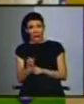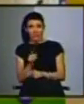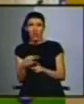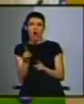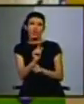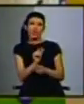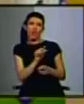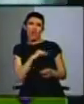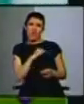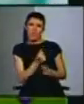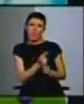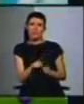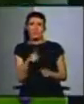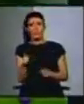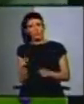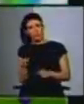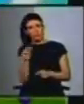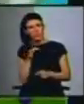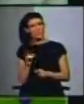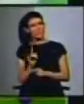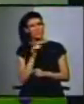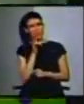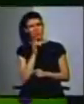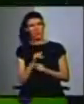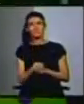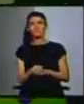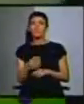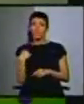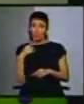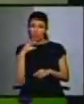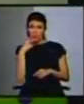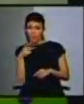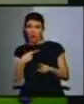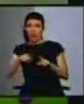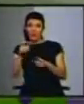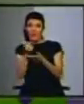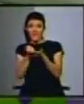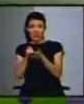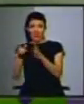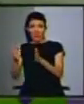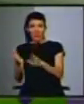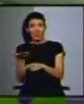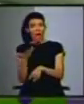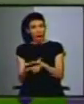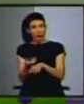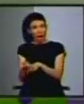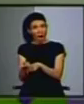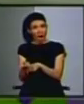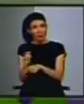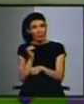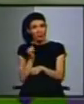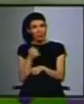sí existe el bioequivalente que buscábamos y pudimos encontrarlo en otras farmacias. Ah, ya, pero este...